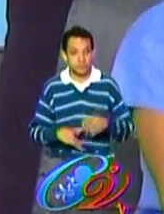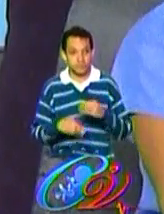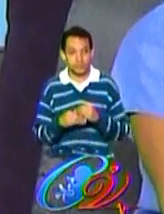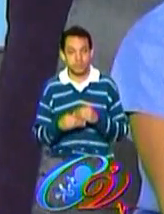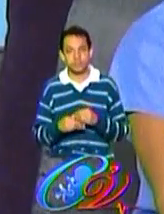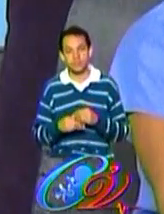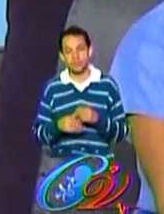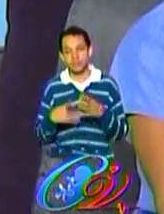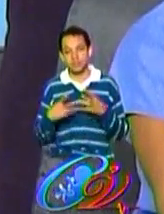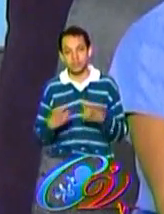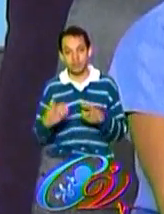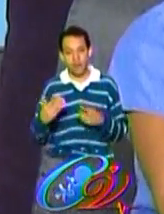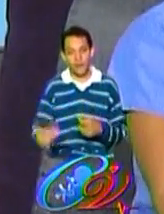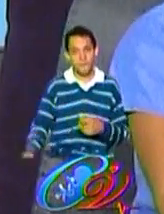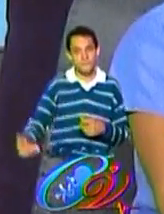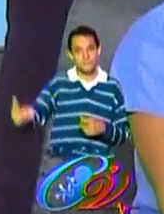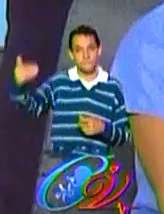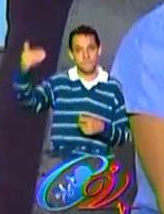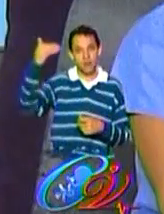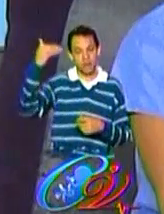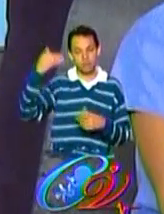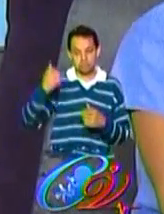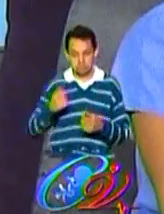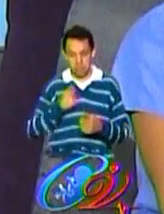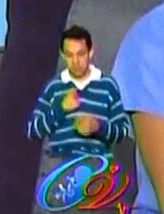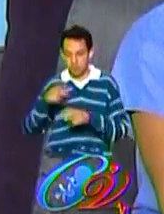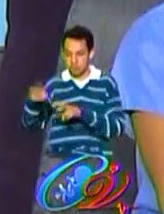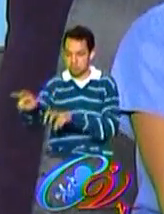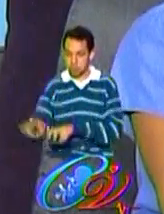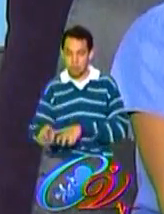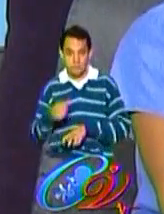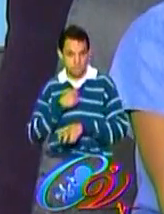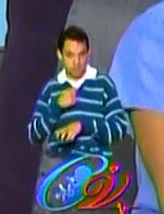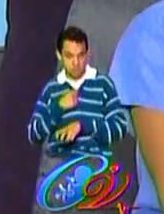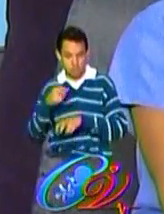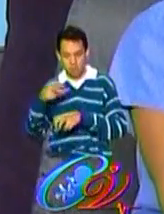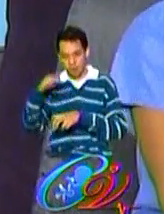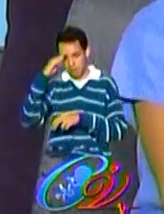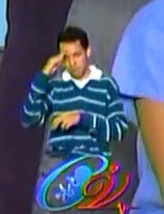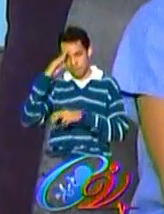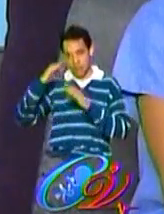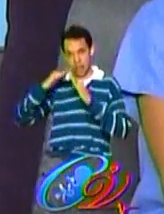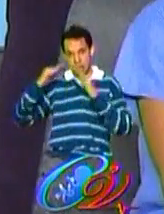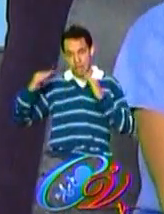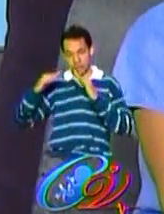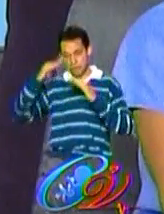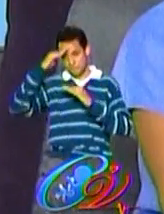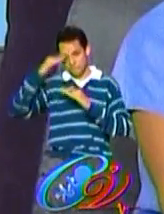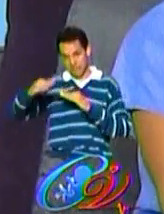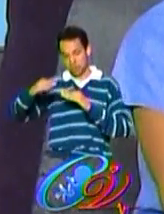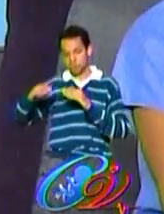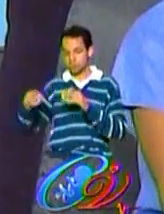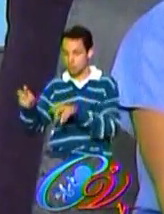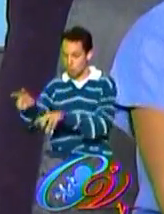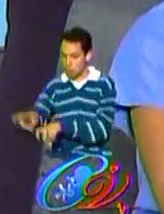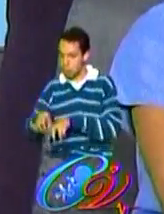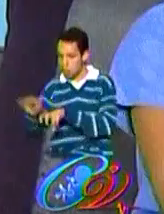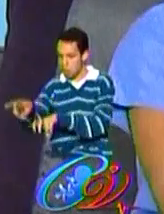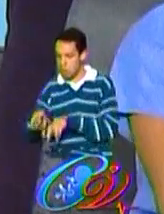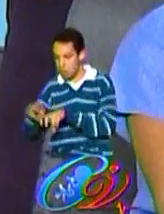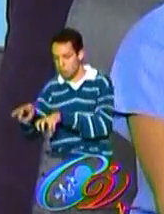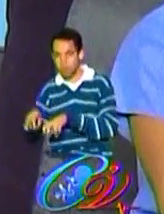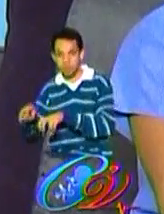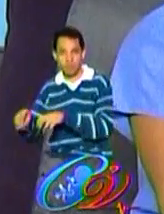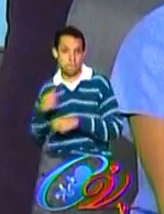pudiera crecer su comida, ¿cierto?, en su jardín, en la casa, o sus animales, pero bueno, desafortunadamente no